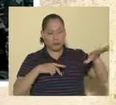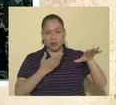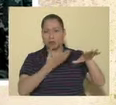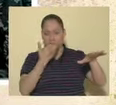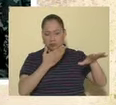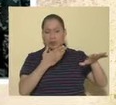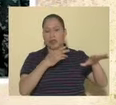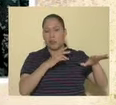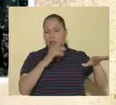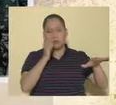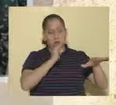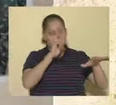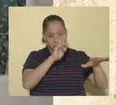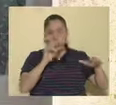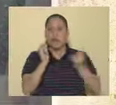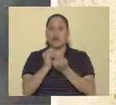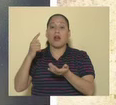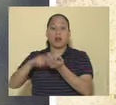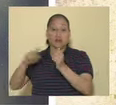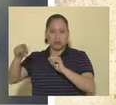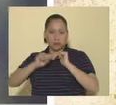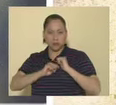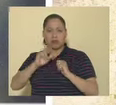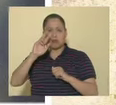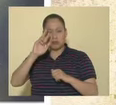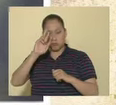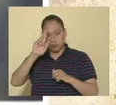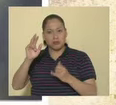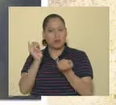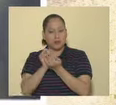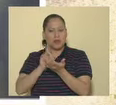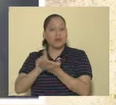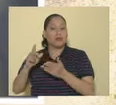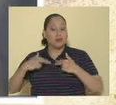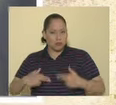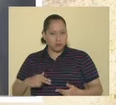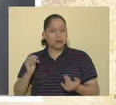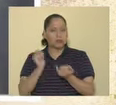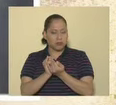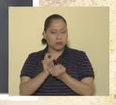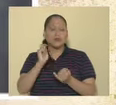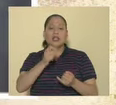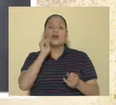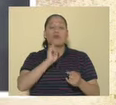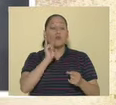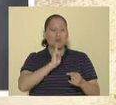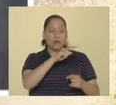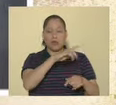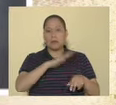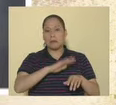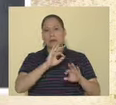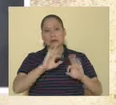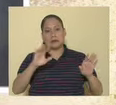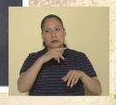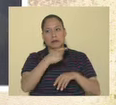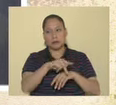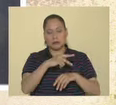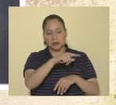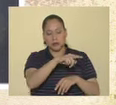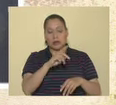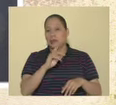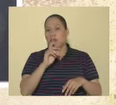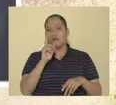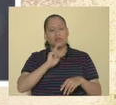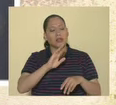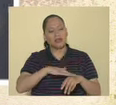interior también hay derechos humanos. Y las mujeres pueden ser un grupo mayormente vulnerable en ese sentido.